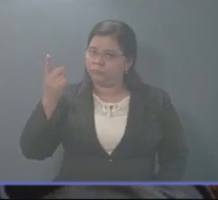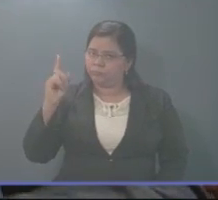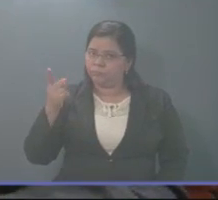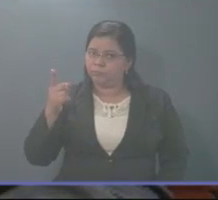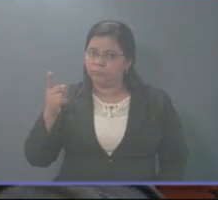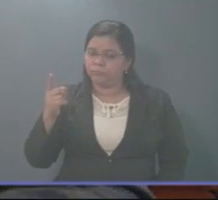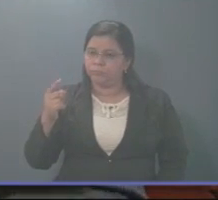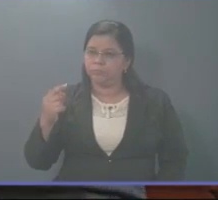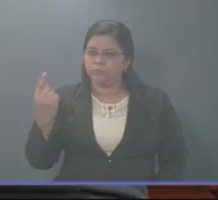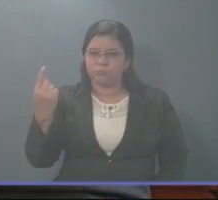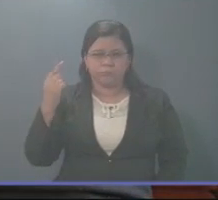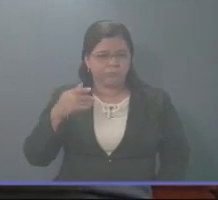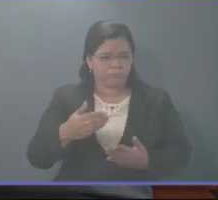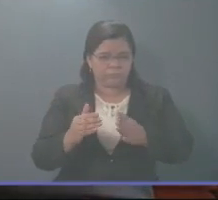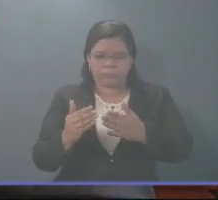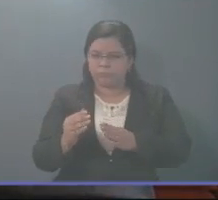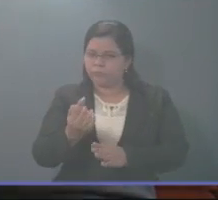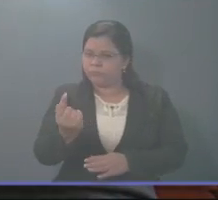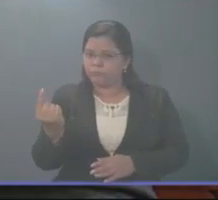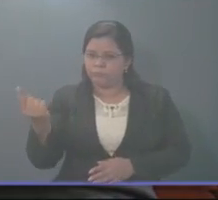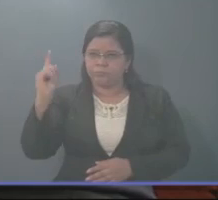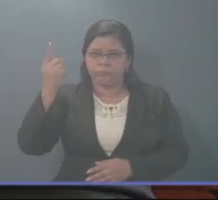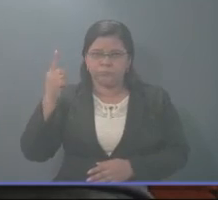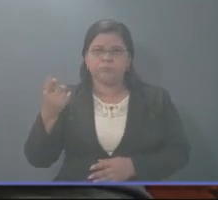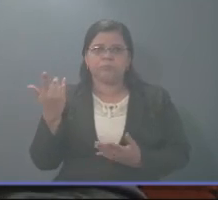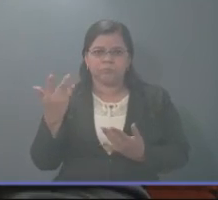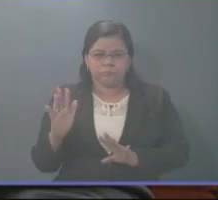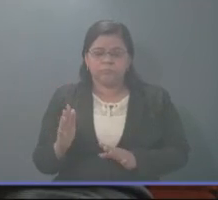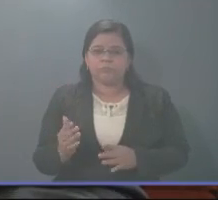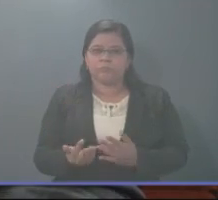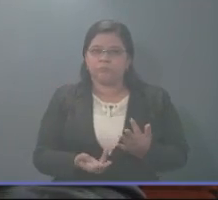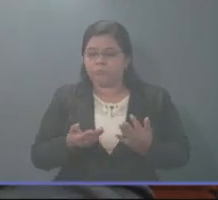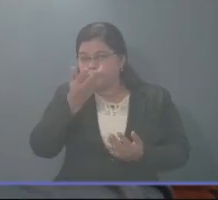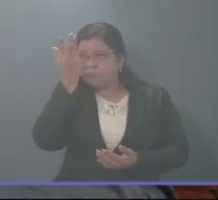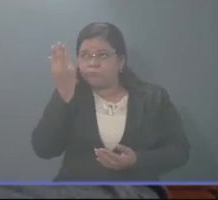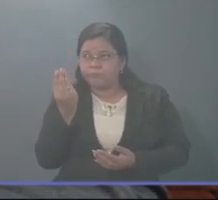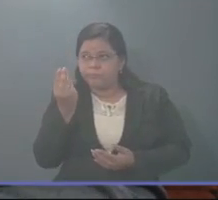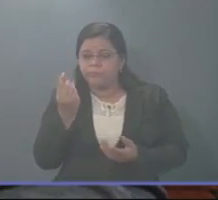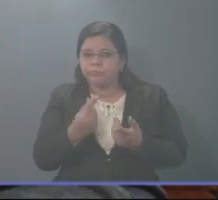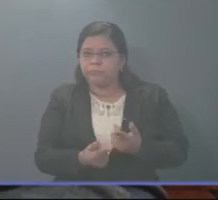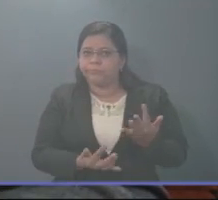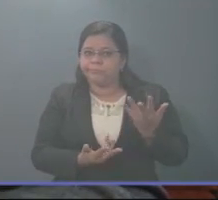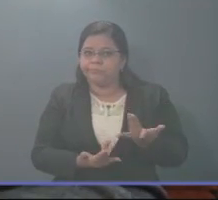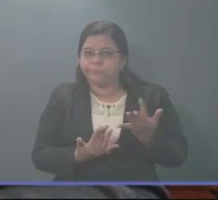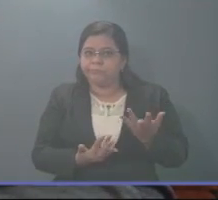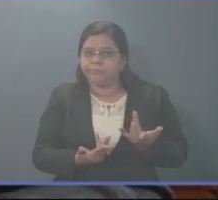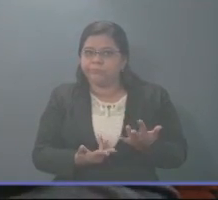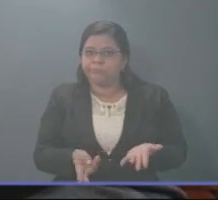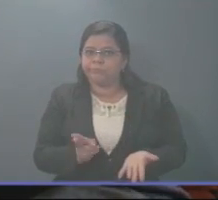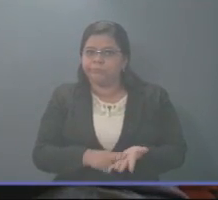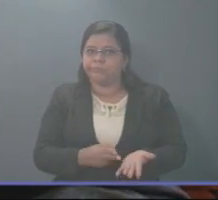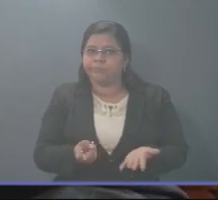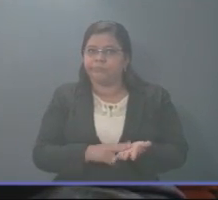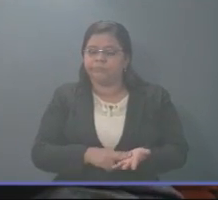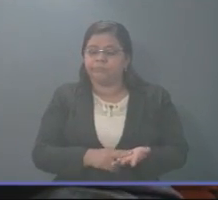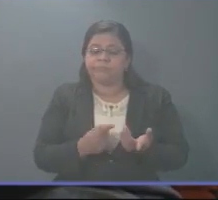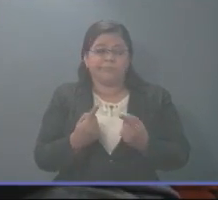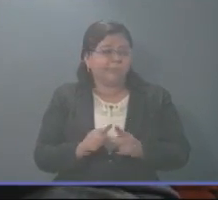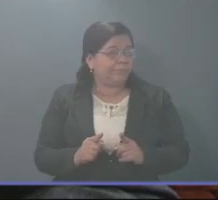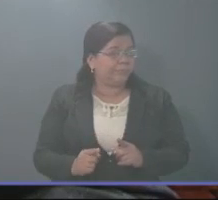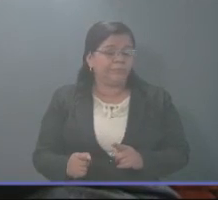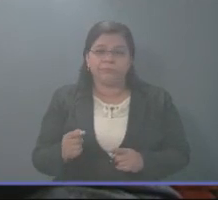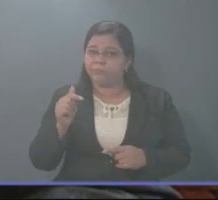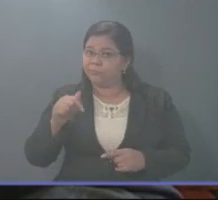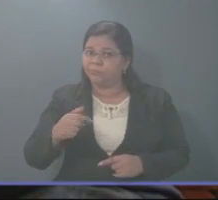obviamente van saliendo y están esperando y hay un cuello de botella por el cual ellos no pueden optar a una